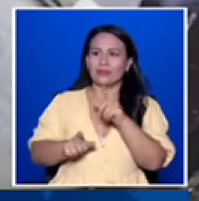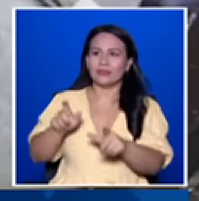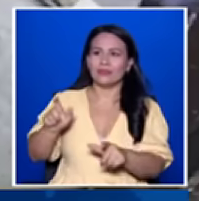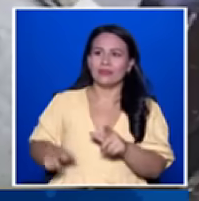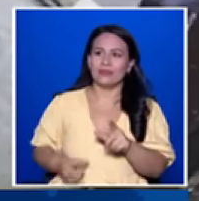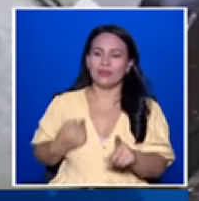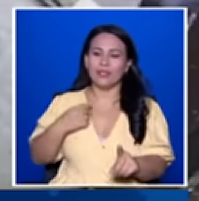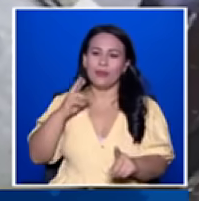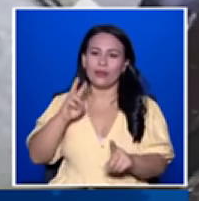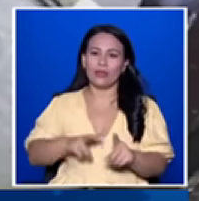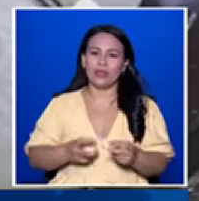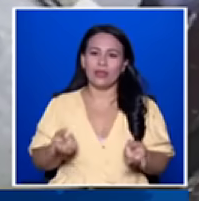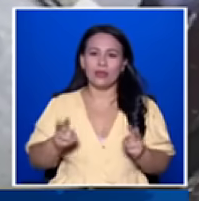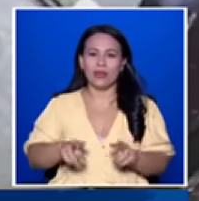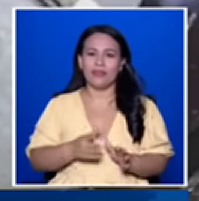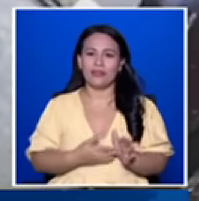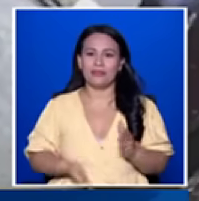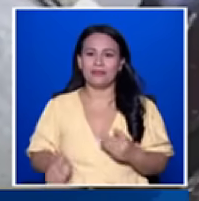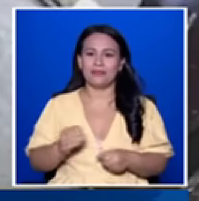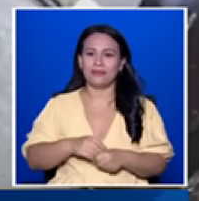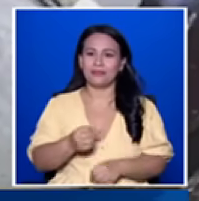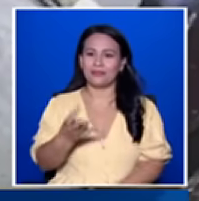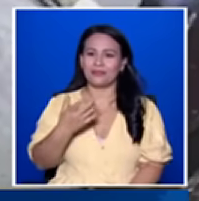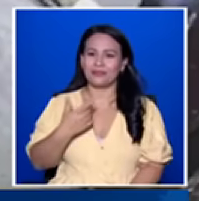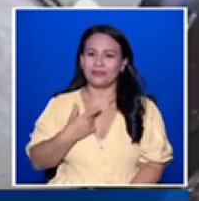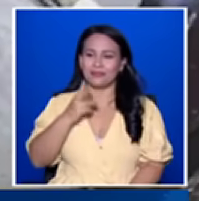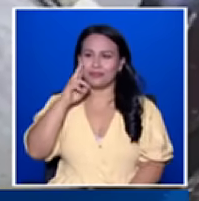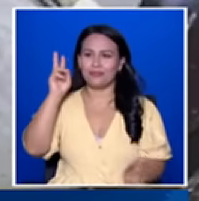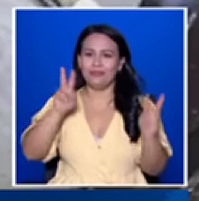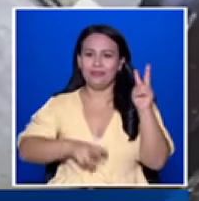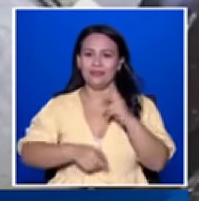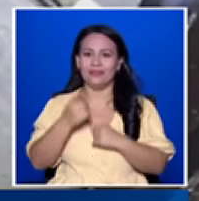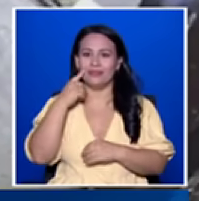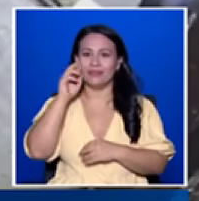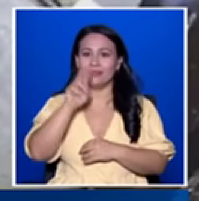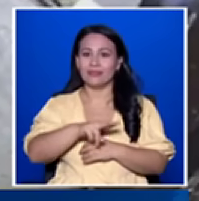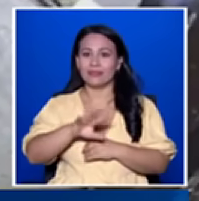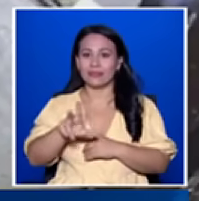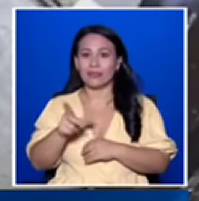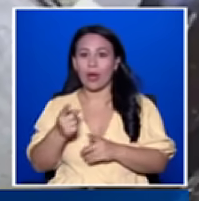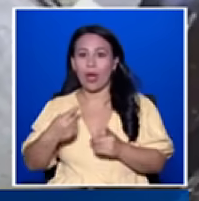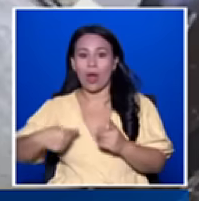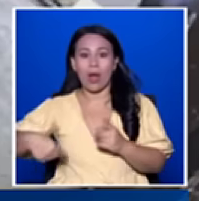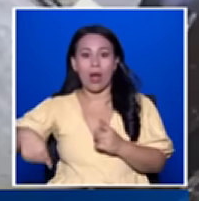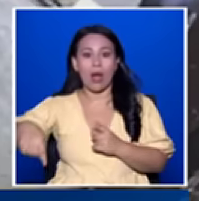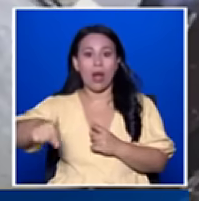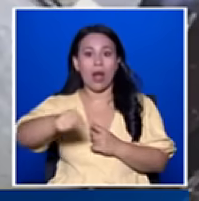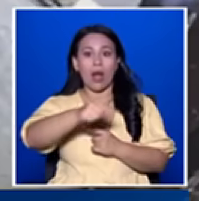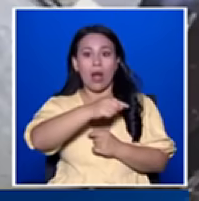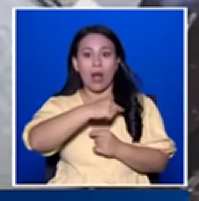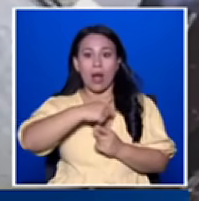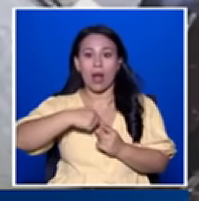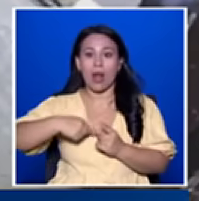ellos disparó al aire para amedrentar a las personas que estaban en los alrededores y que ni siquiera se atrevan a acercarse a ellos para